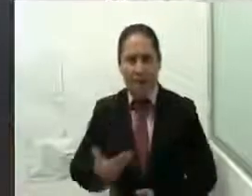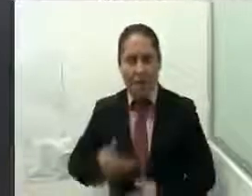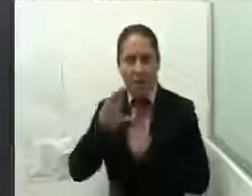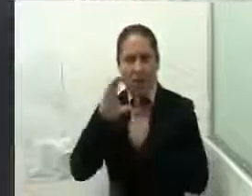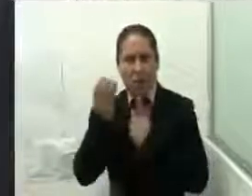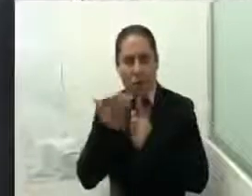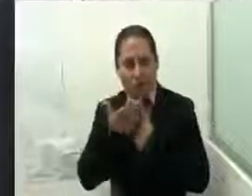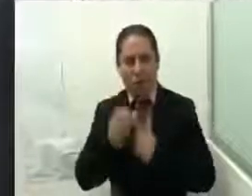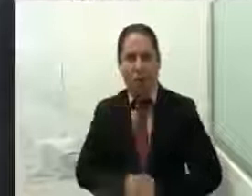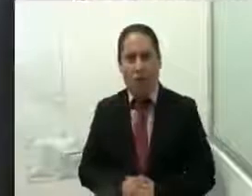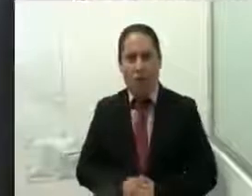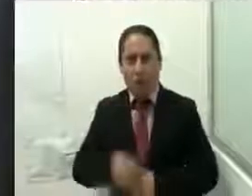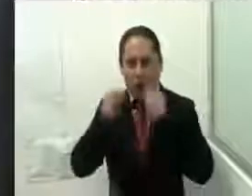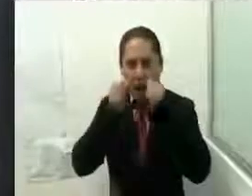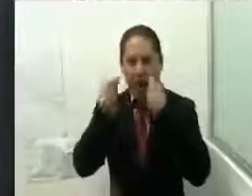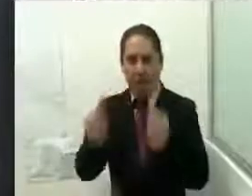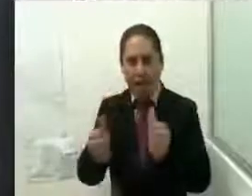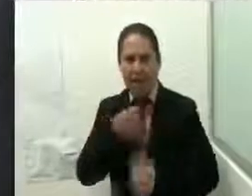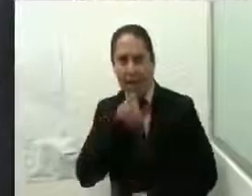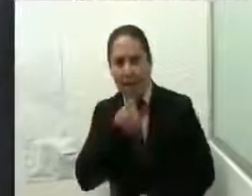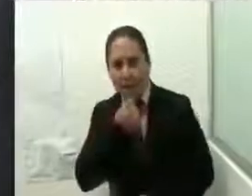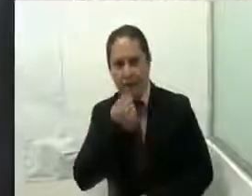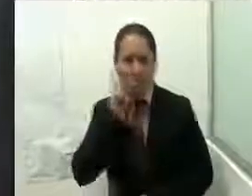Gracias, diputada.